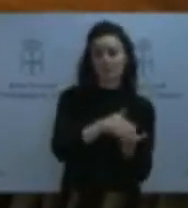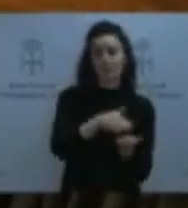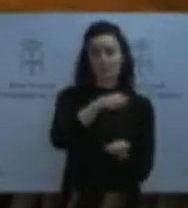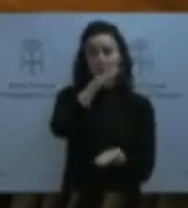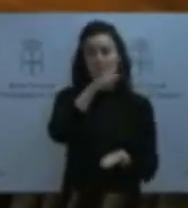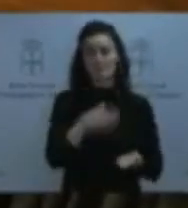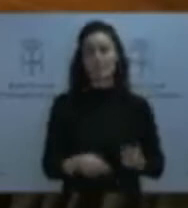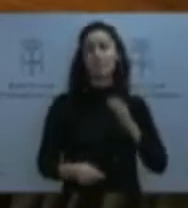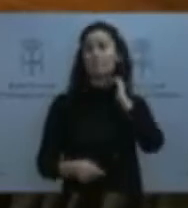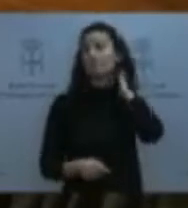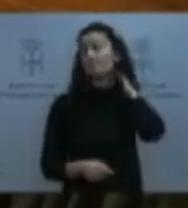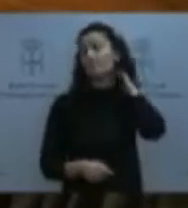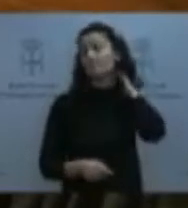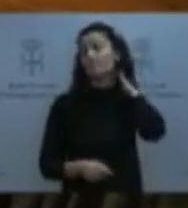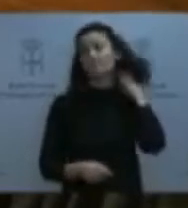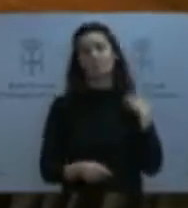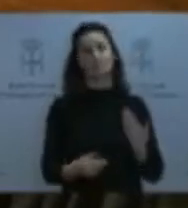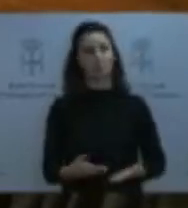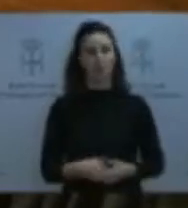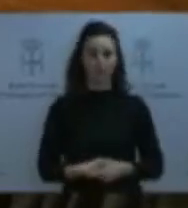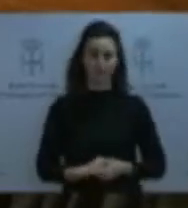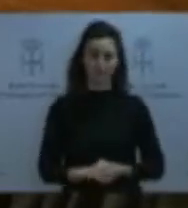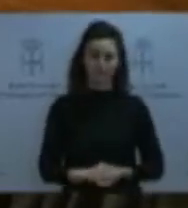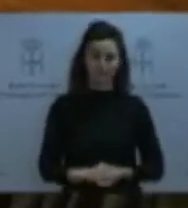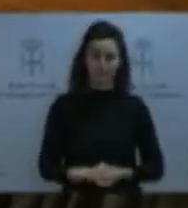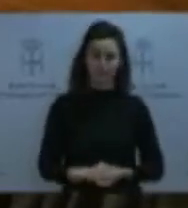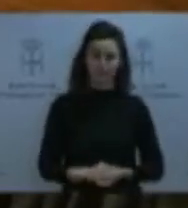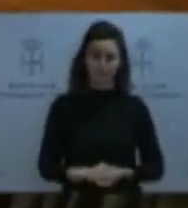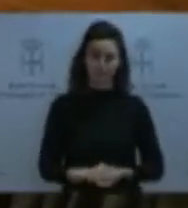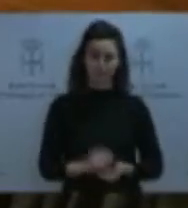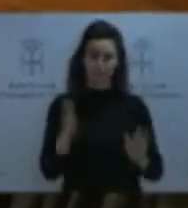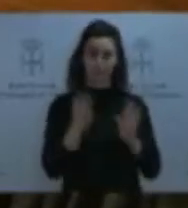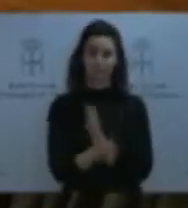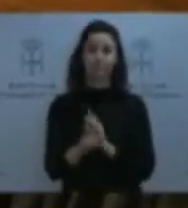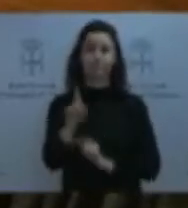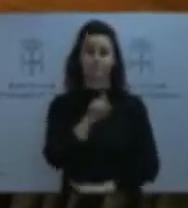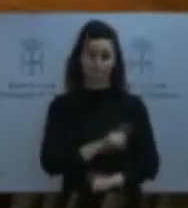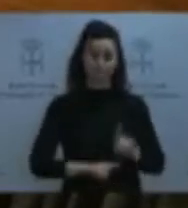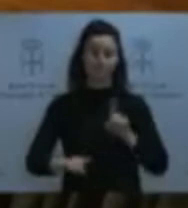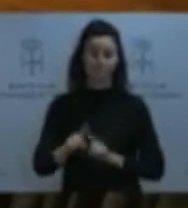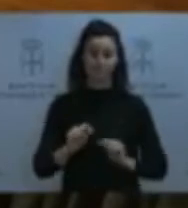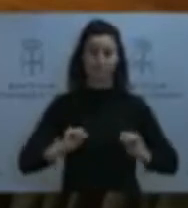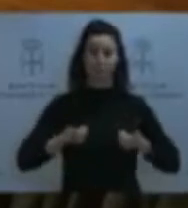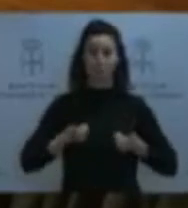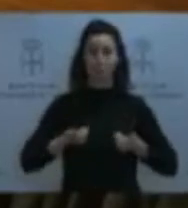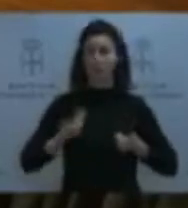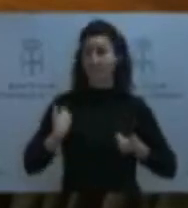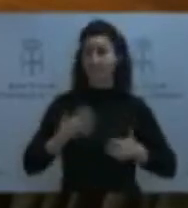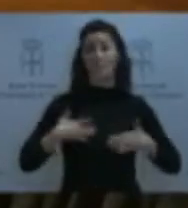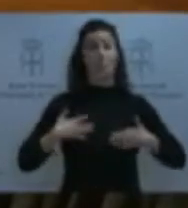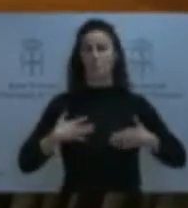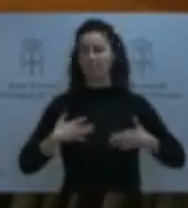porque hay un problema que no empezó ayer y esta Cámara además tiene constancia de